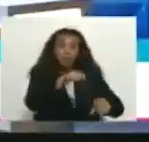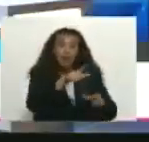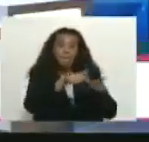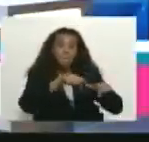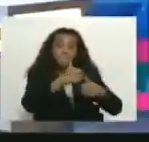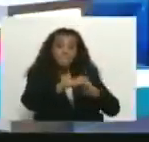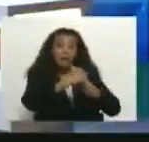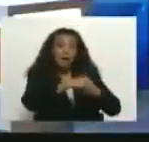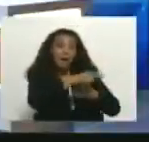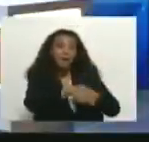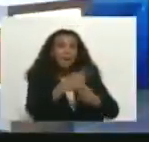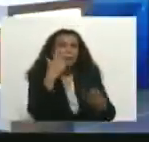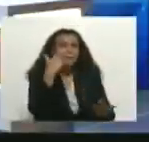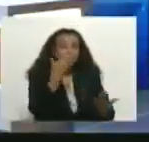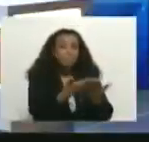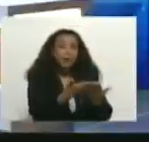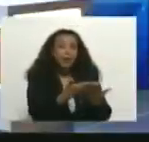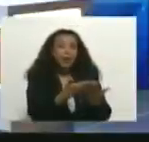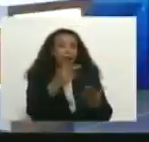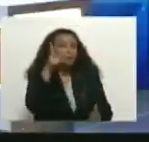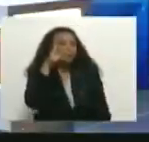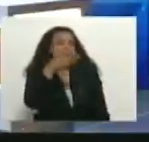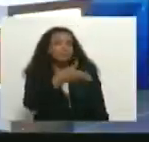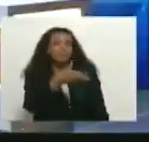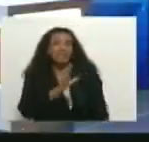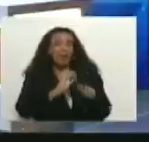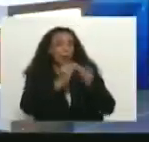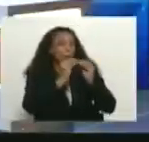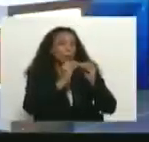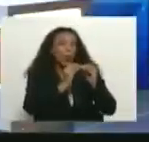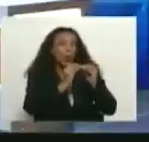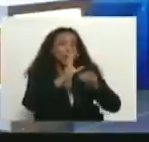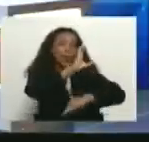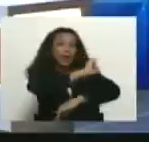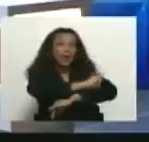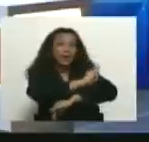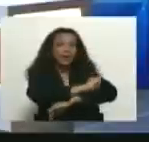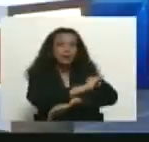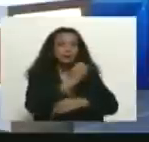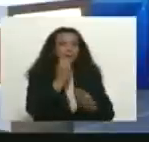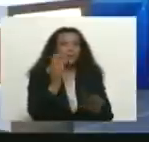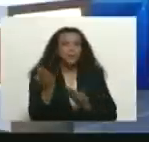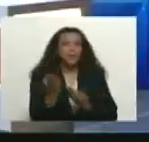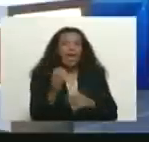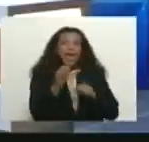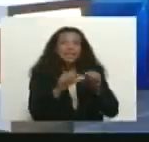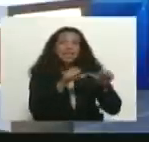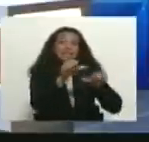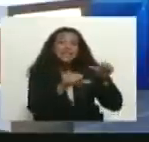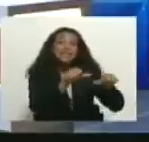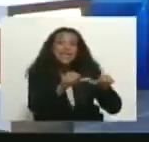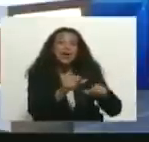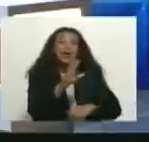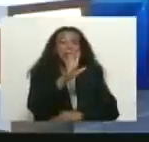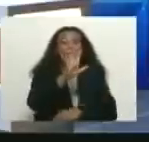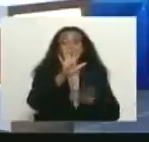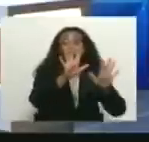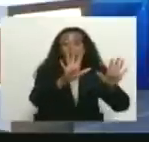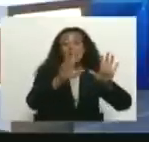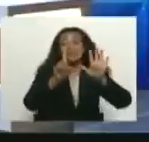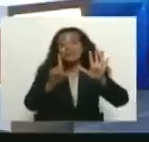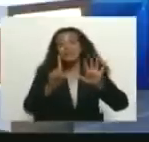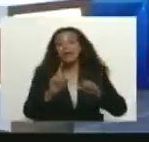para que ustedes vean la recuperación de esta maravilla del siglo XVI, una